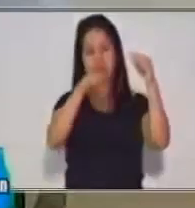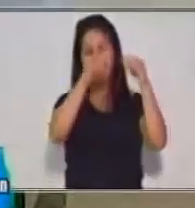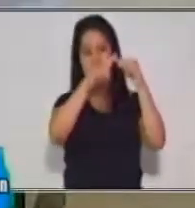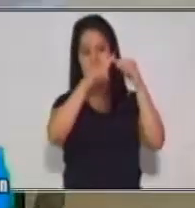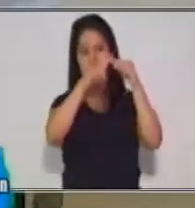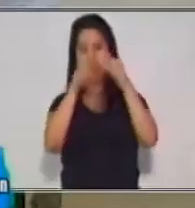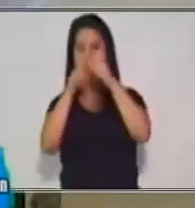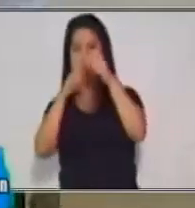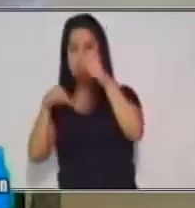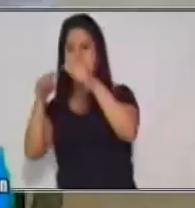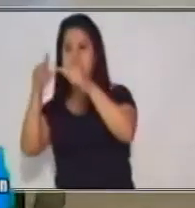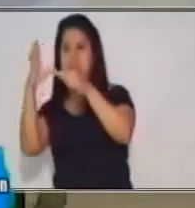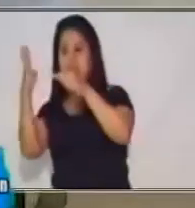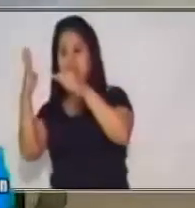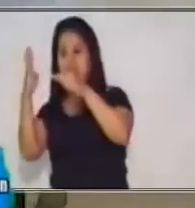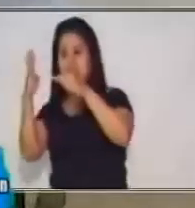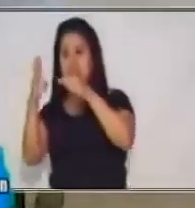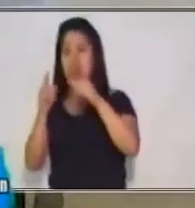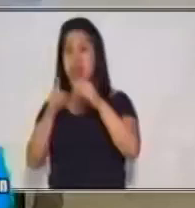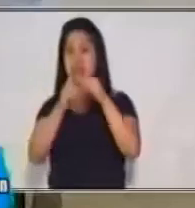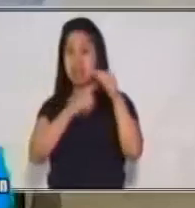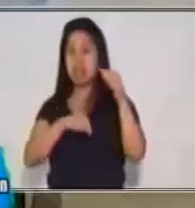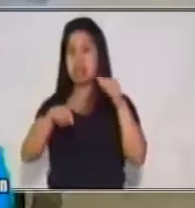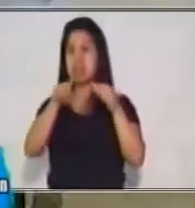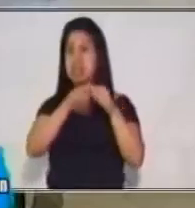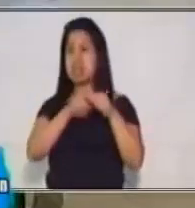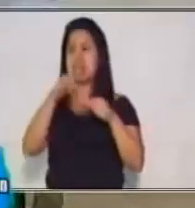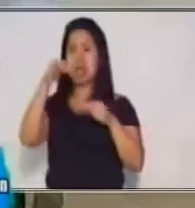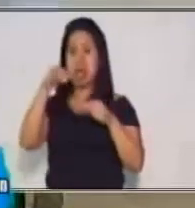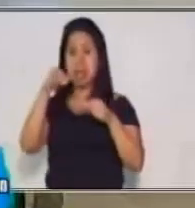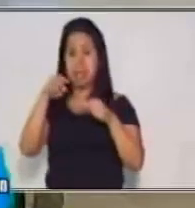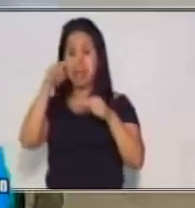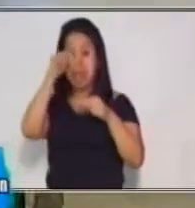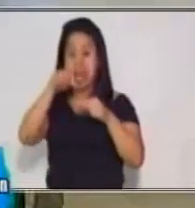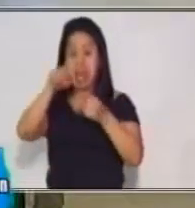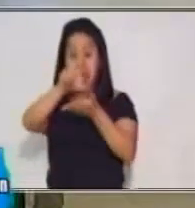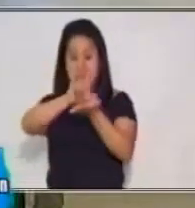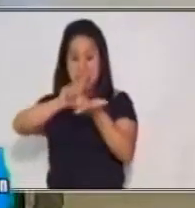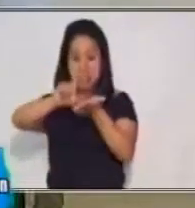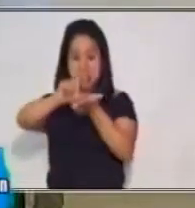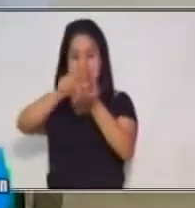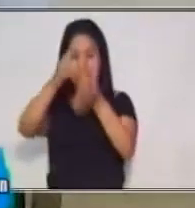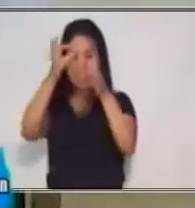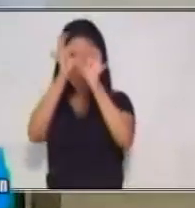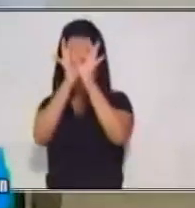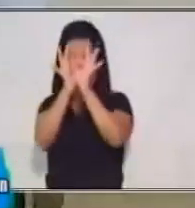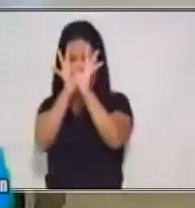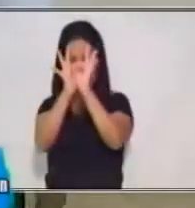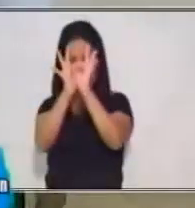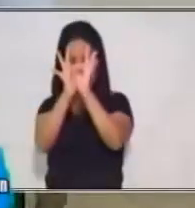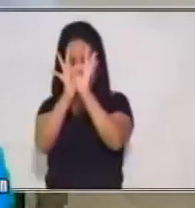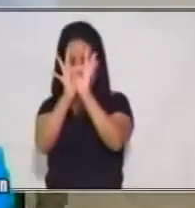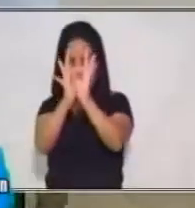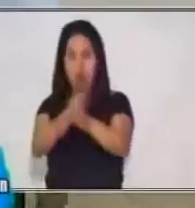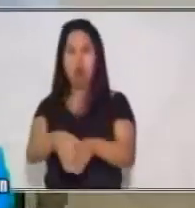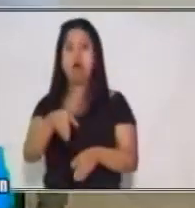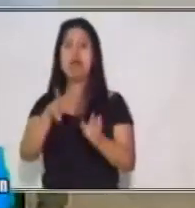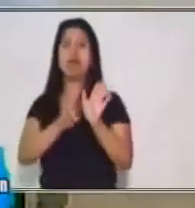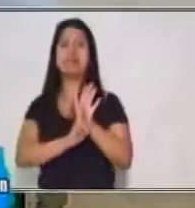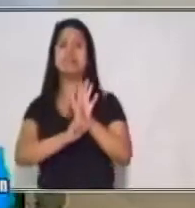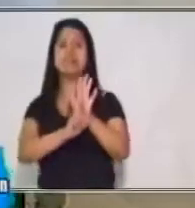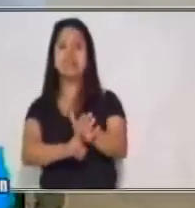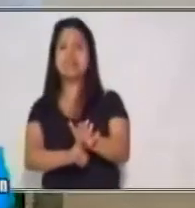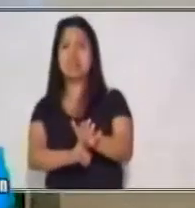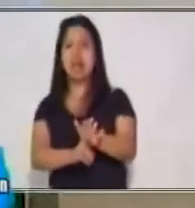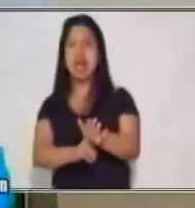deportes? Esta intersección del centro. ¿Por qué? Porque aquí tengo parte del